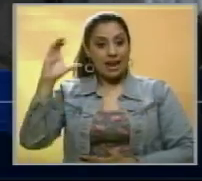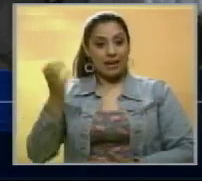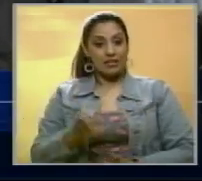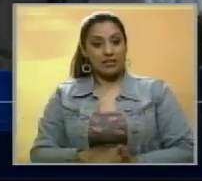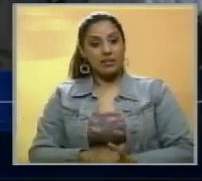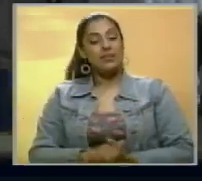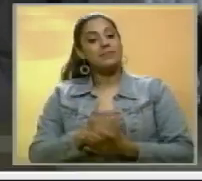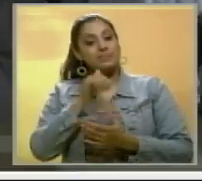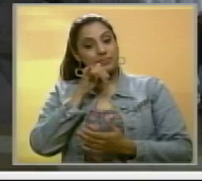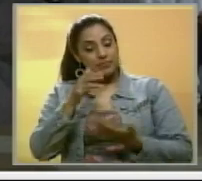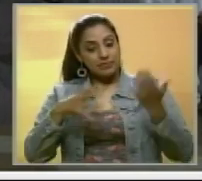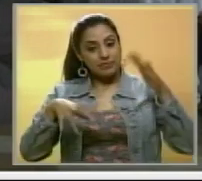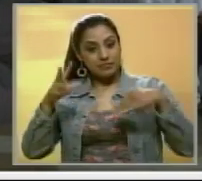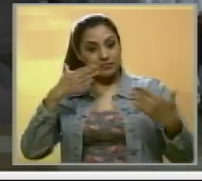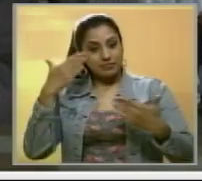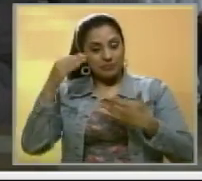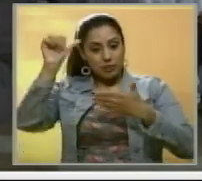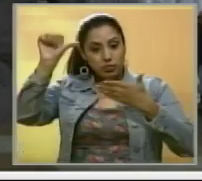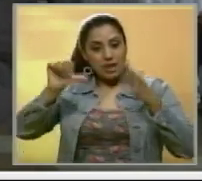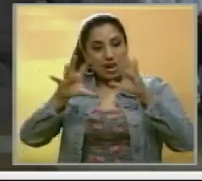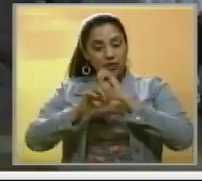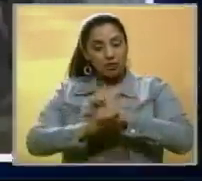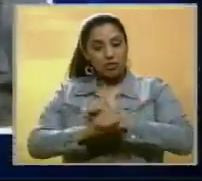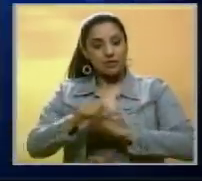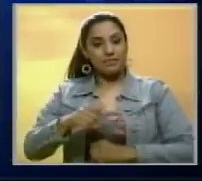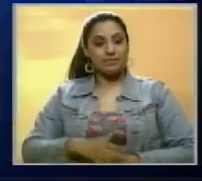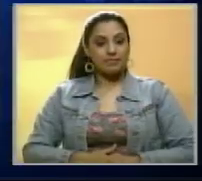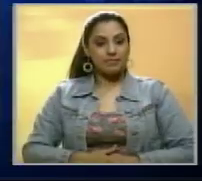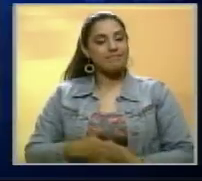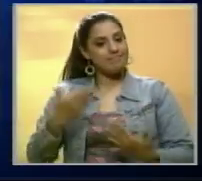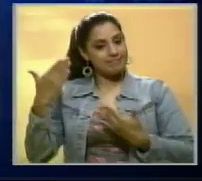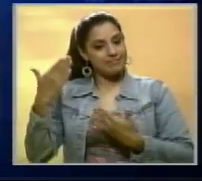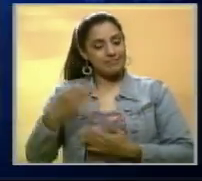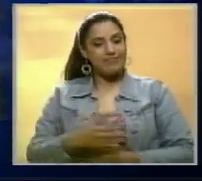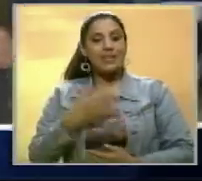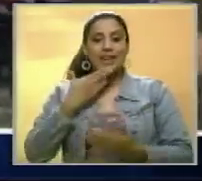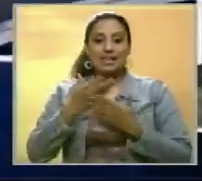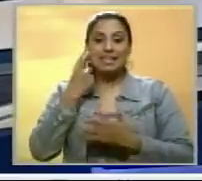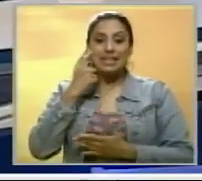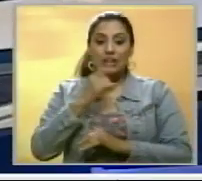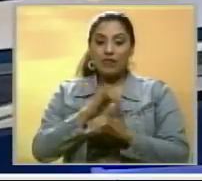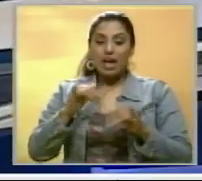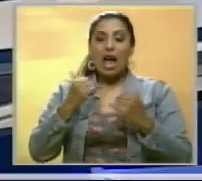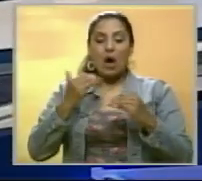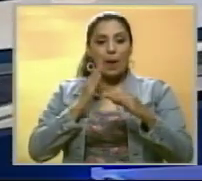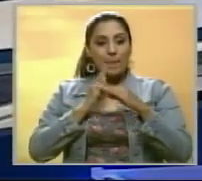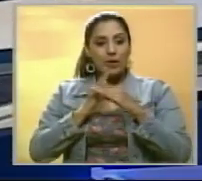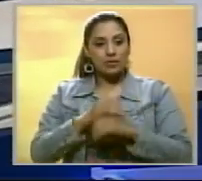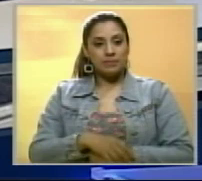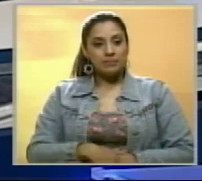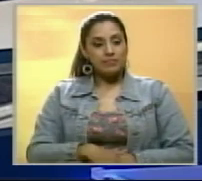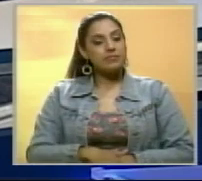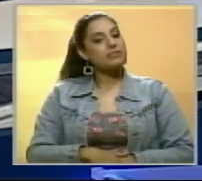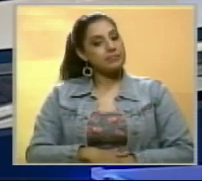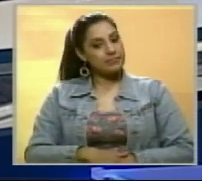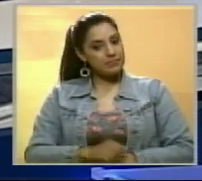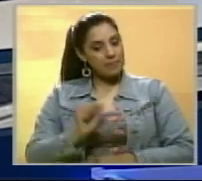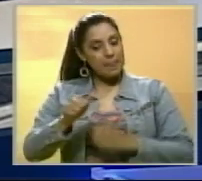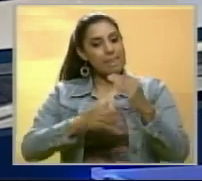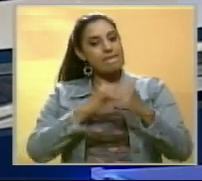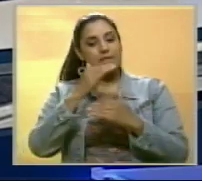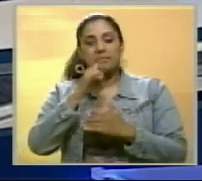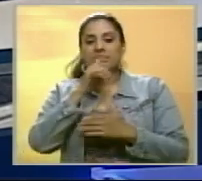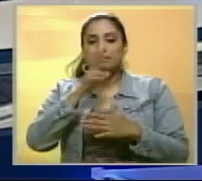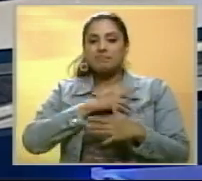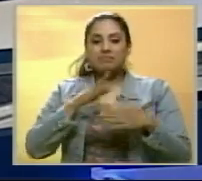Caracas. Esta información naturalmente la ampliaremos esta noche en nuestra emisión estelar. Muchas gracias, Santiago. Amigos, vamos a la pausa. Así es, más